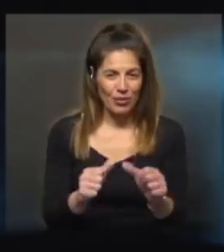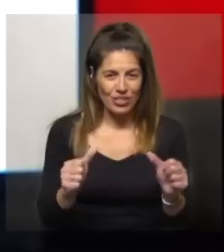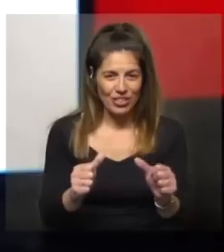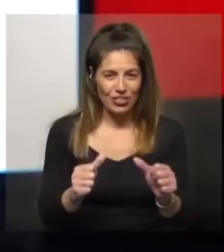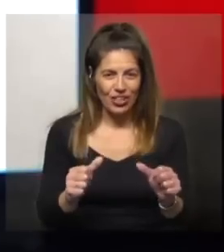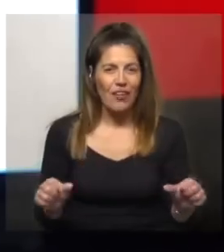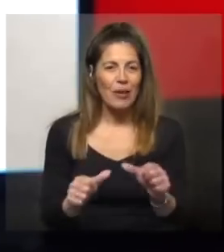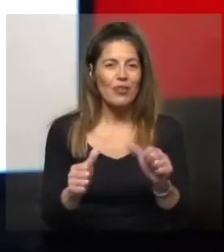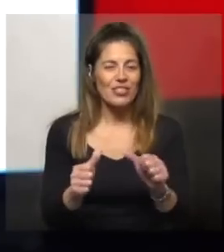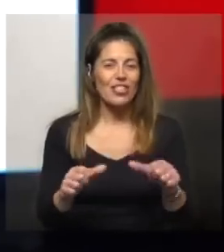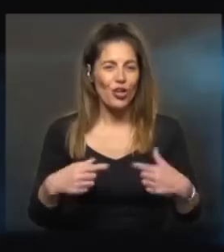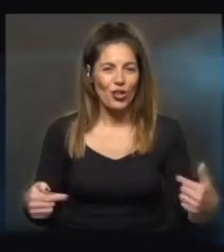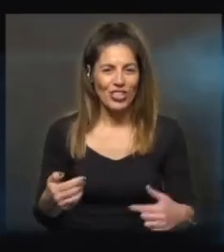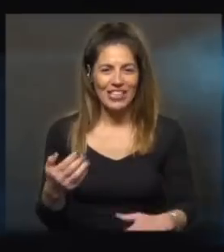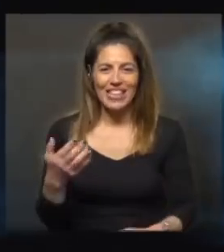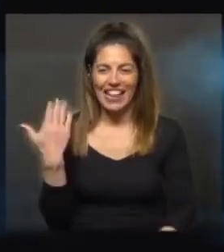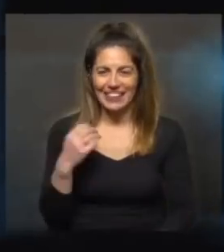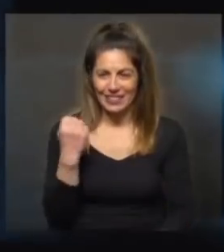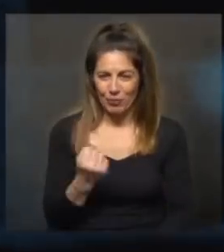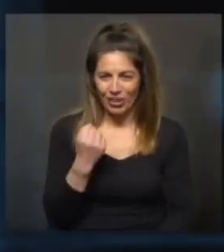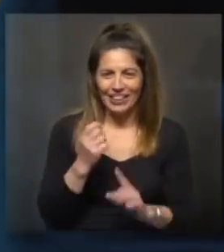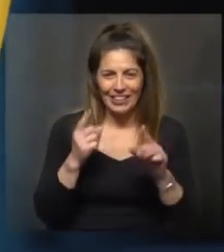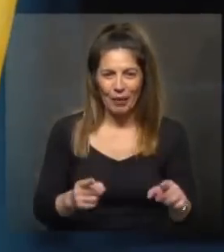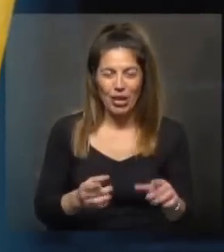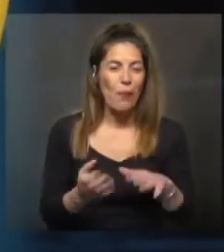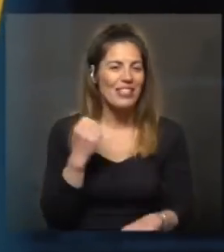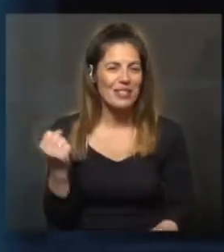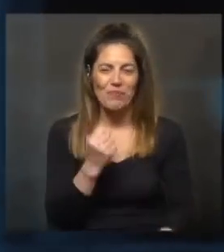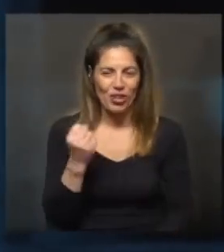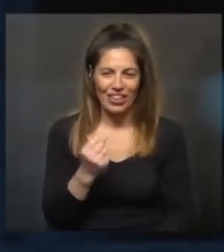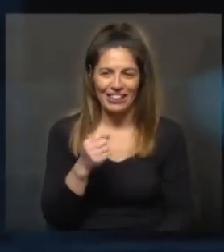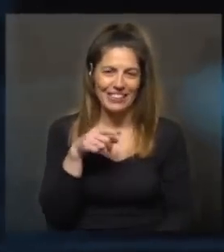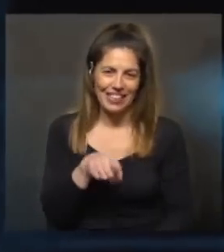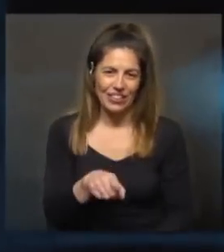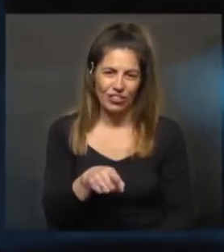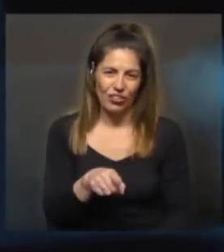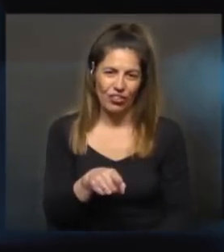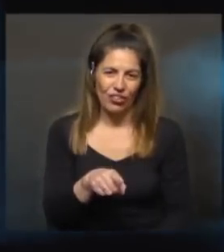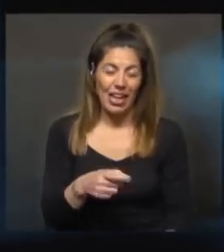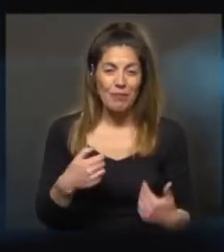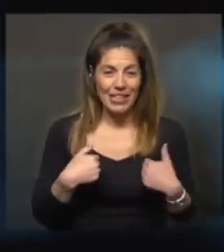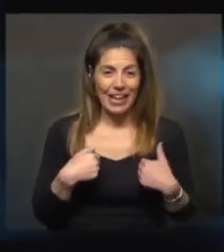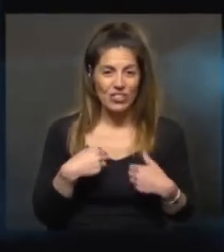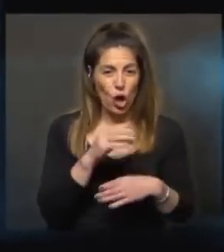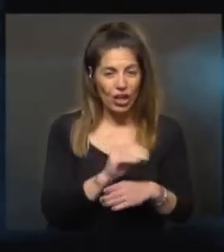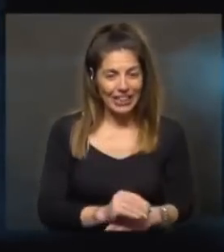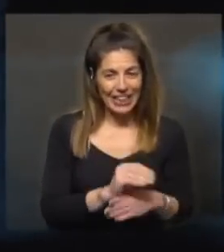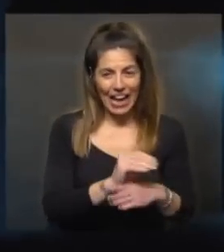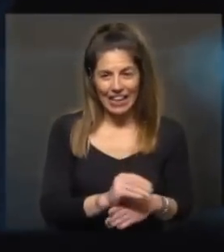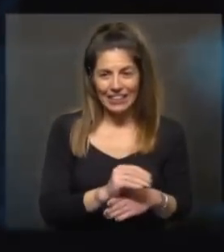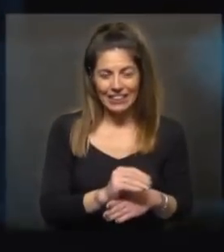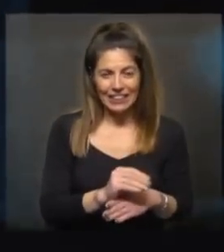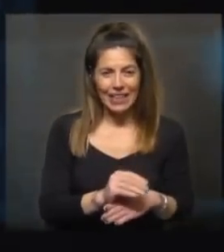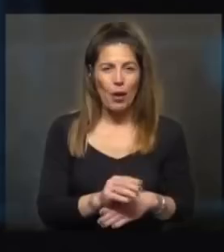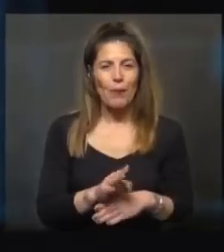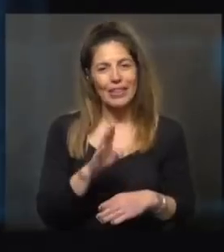habíamos hecho cosas importantes lo más importante lejos que hemos hecho es este esto de en mi caso criar y maternar un